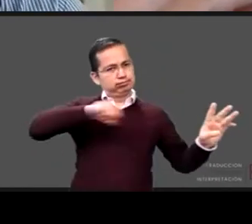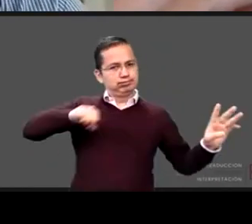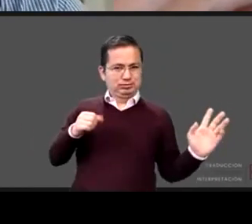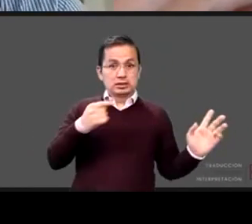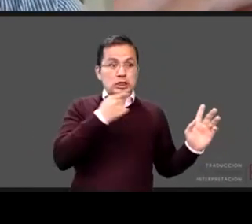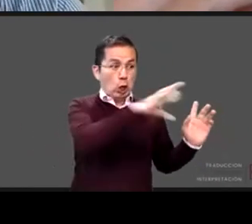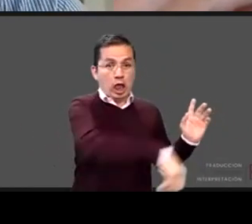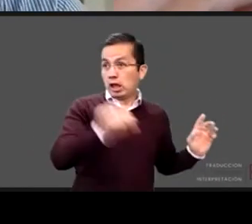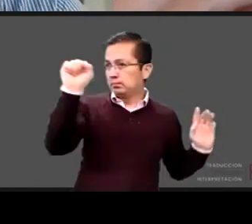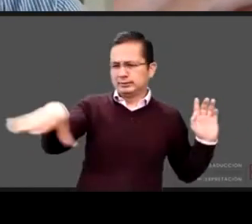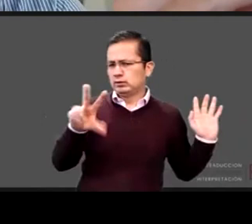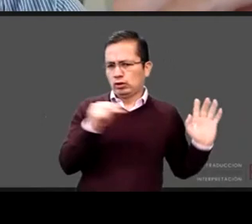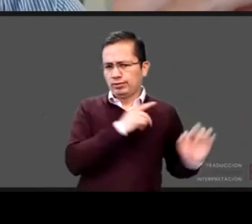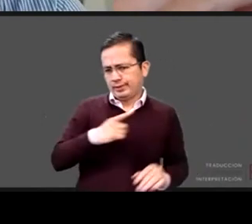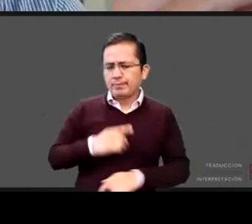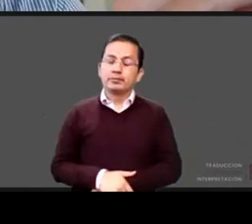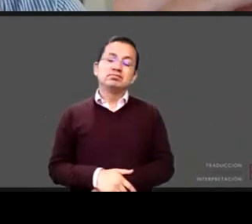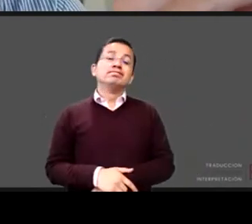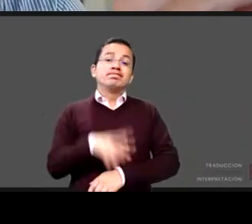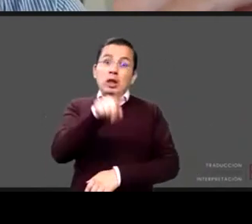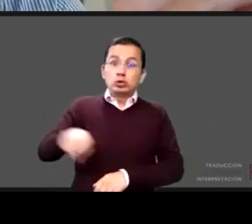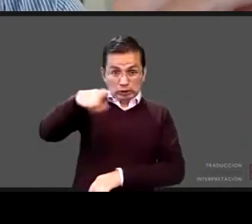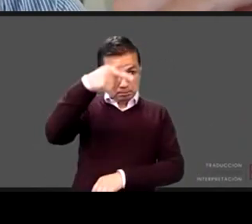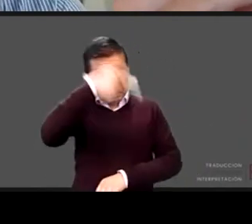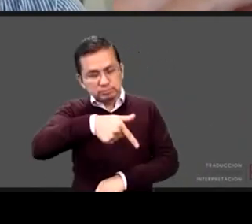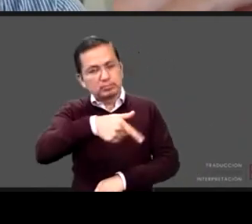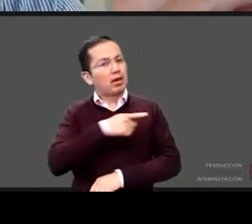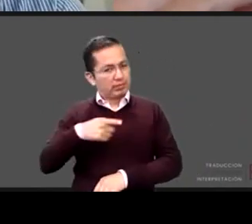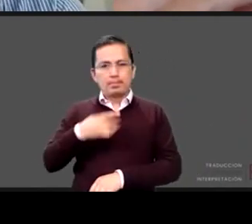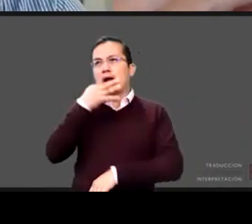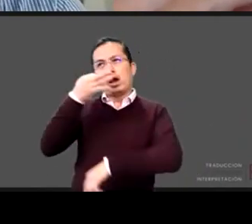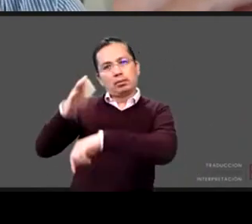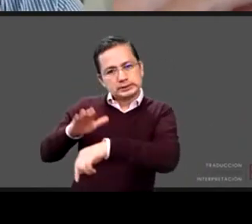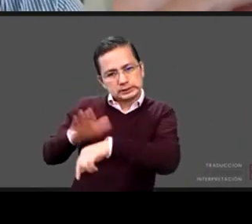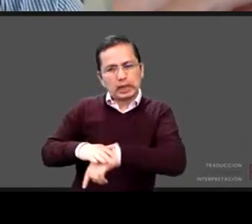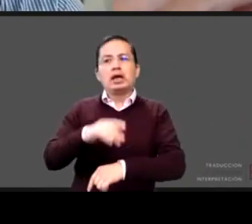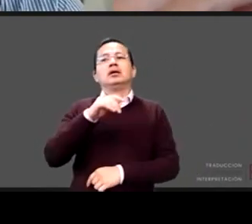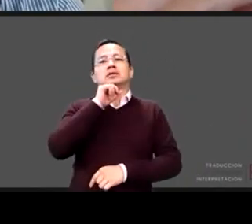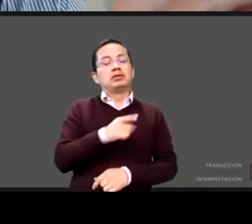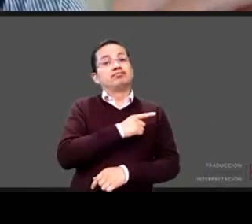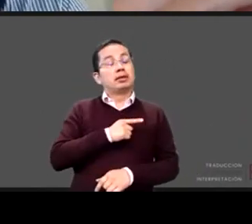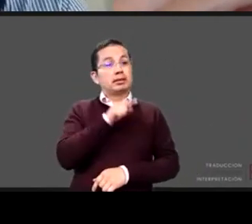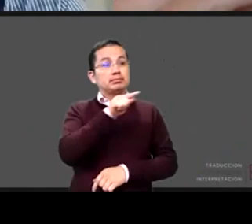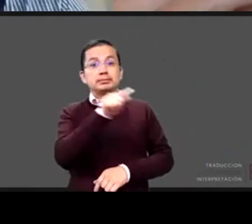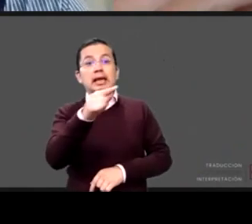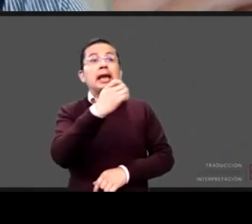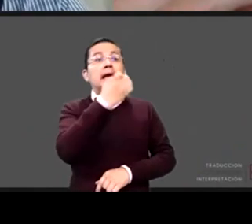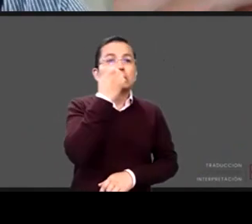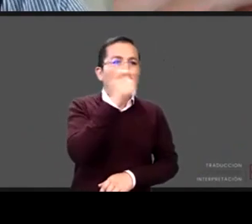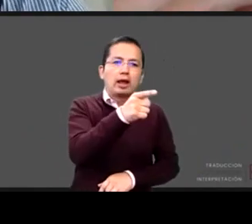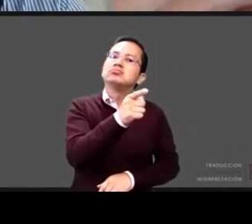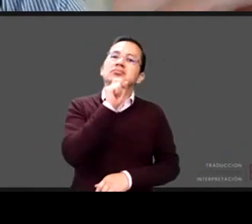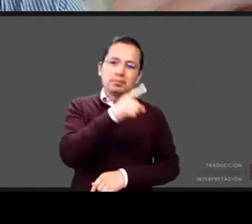reportarlo. Hay que involucrar a las procuradurías de protección para quienes decían qué tienen que hacer las escuelas. Tienen que reportar nuevamente